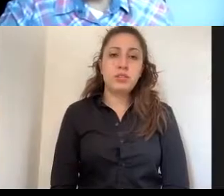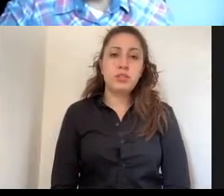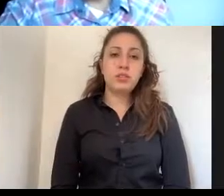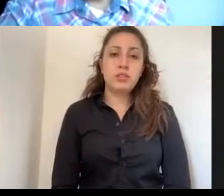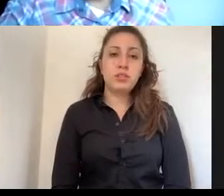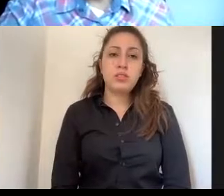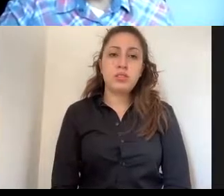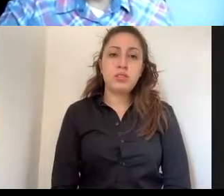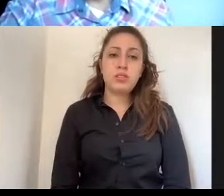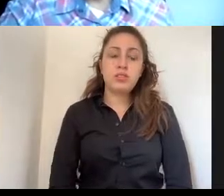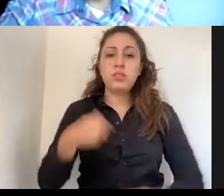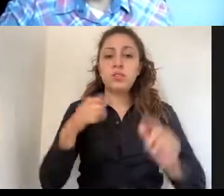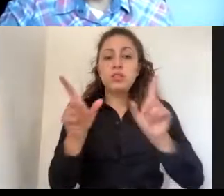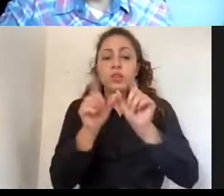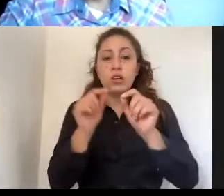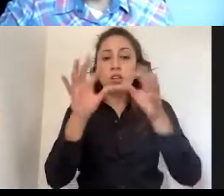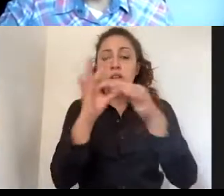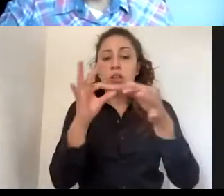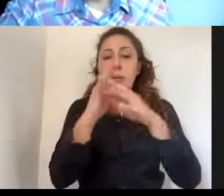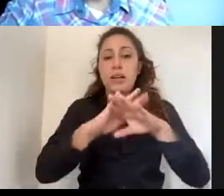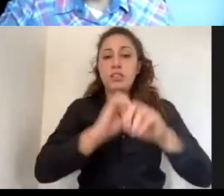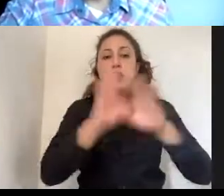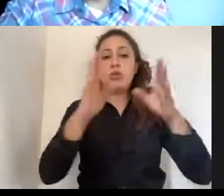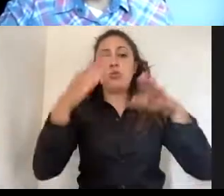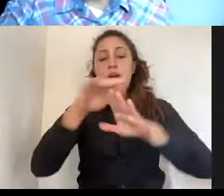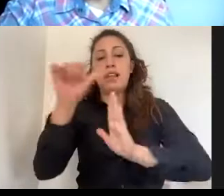nada más una precisión a un artículo, si ustedes me